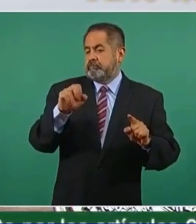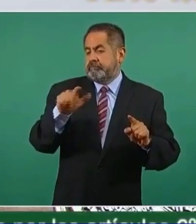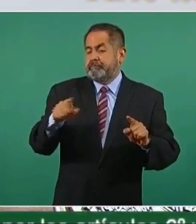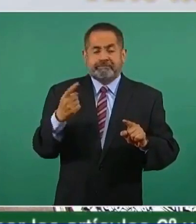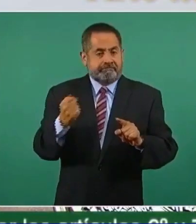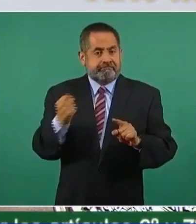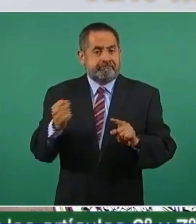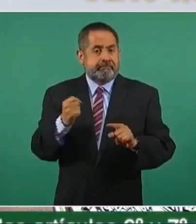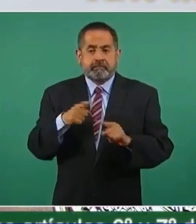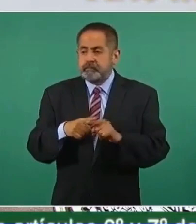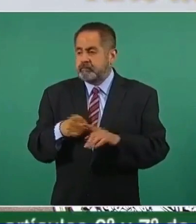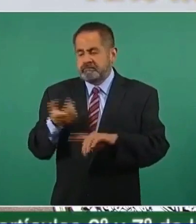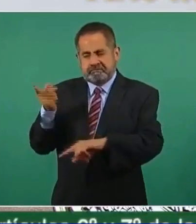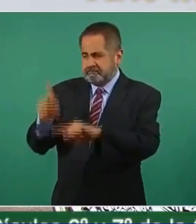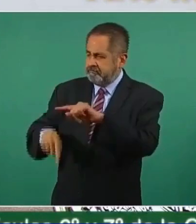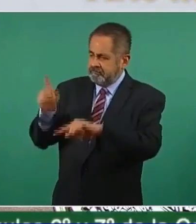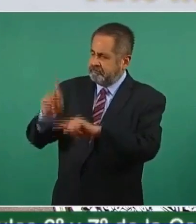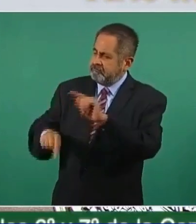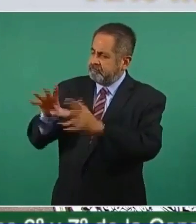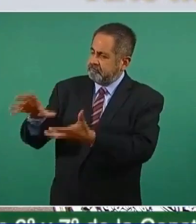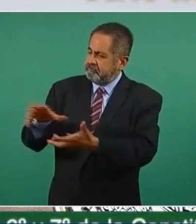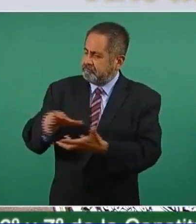se entregan